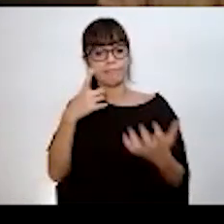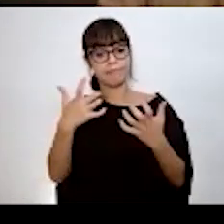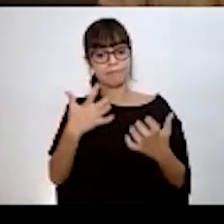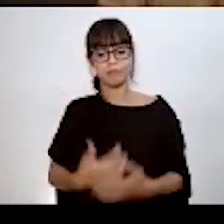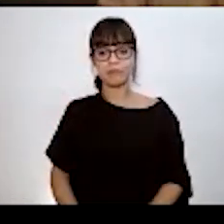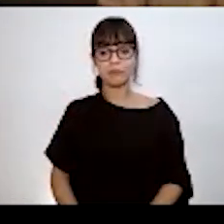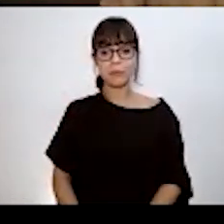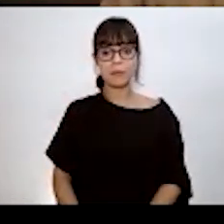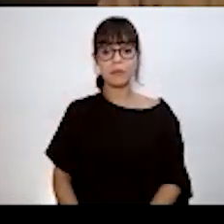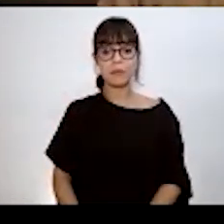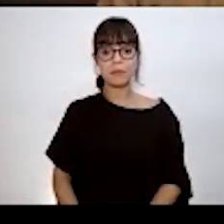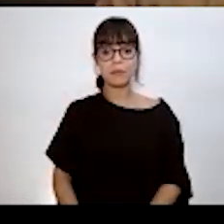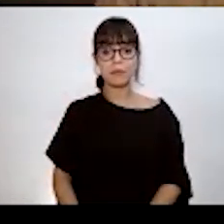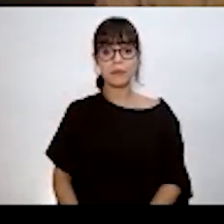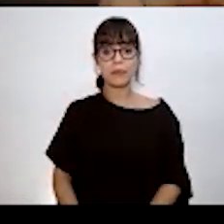han